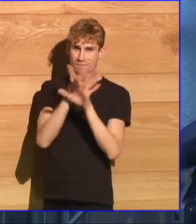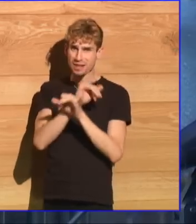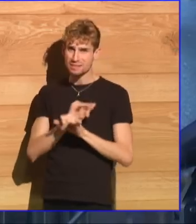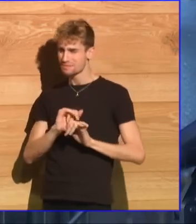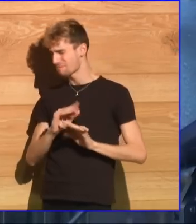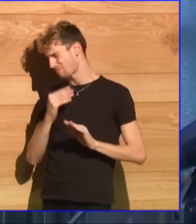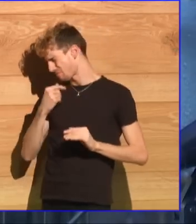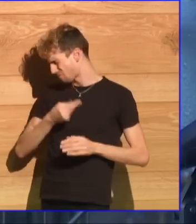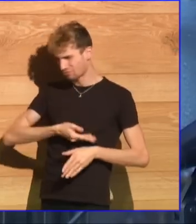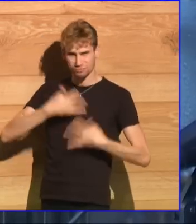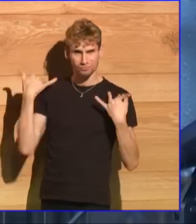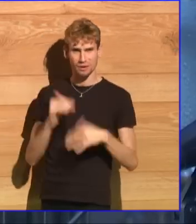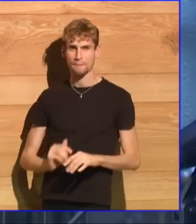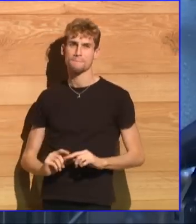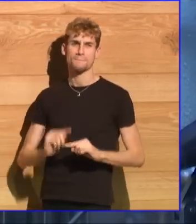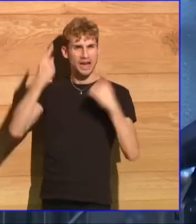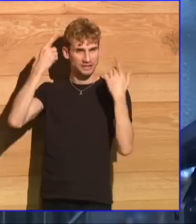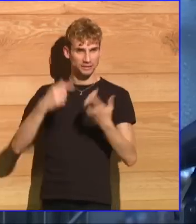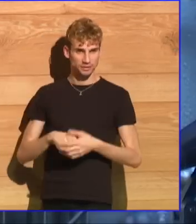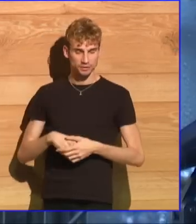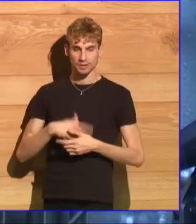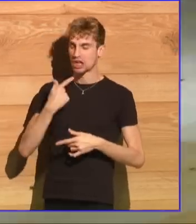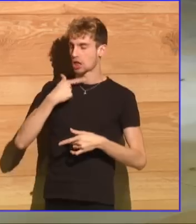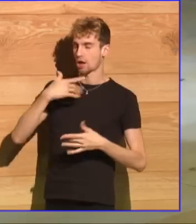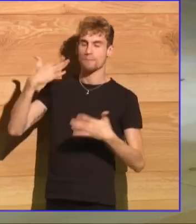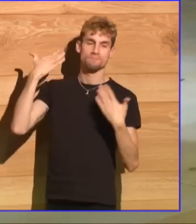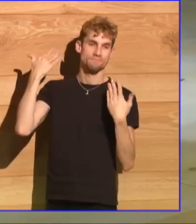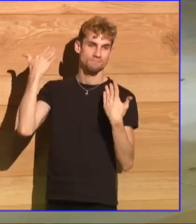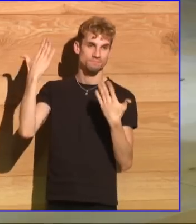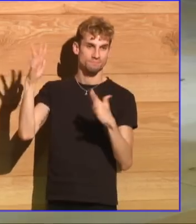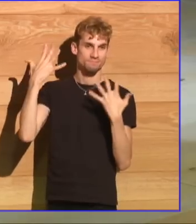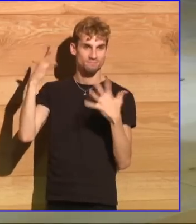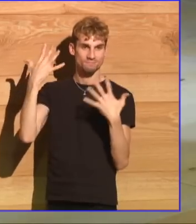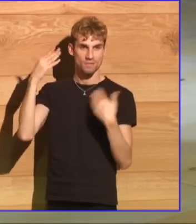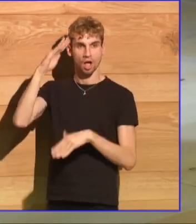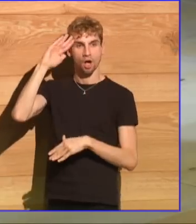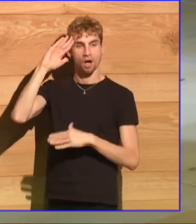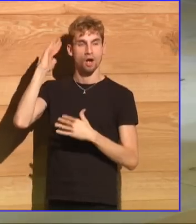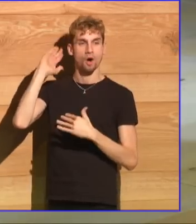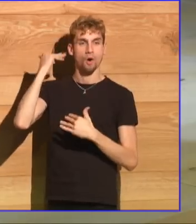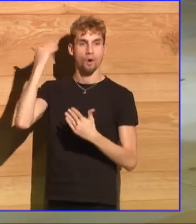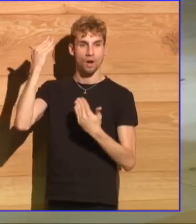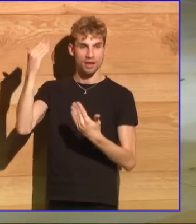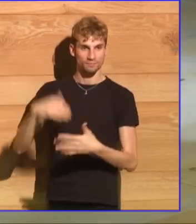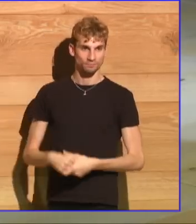ole. Ostras. Pues Por ahora eso te ha entenderás gustado. muchas cosas, Juan.